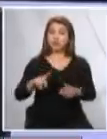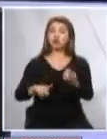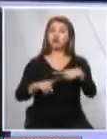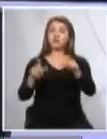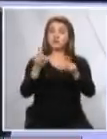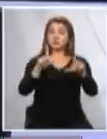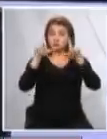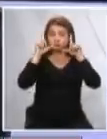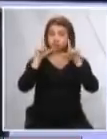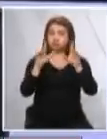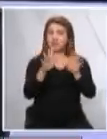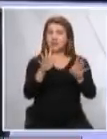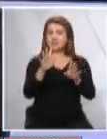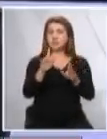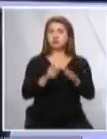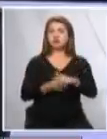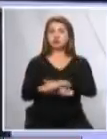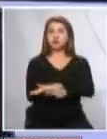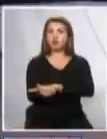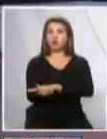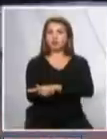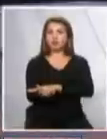por posible soborno.